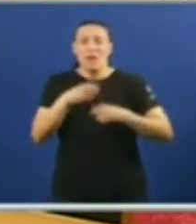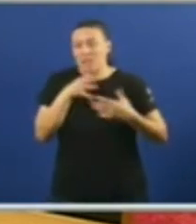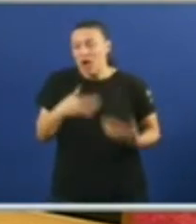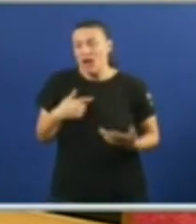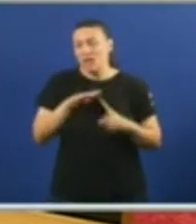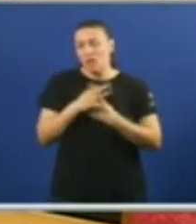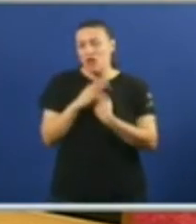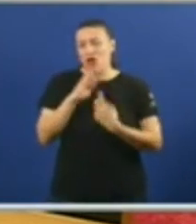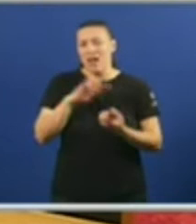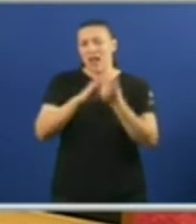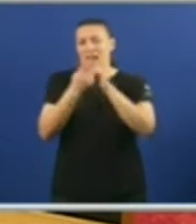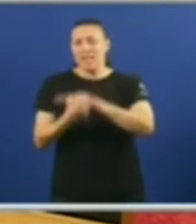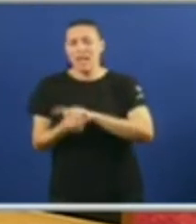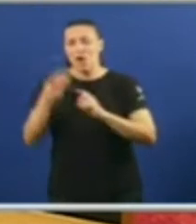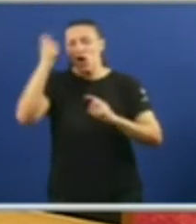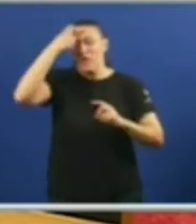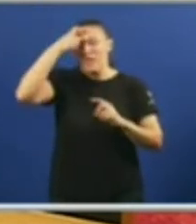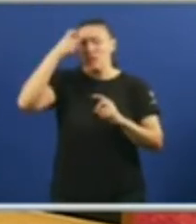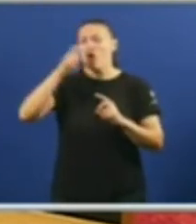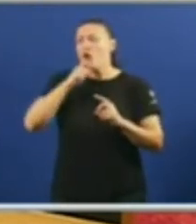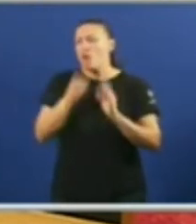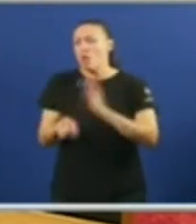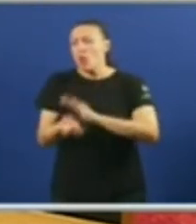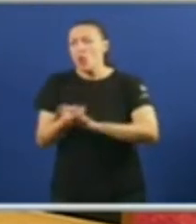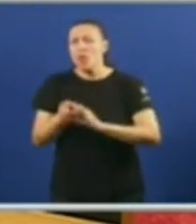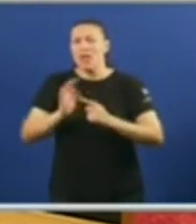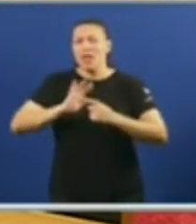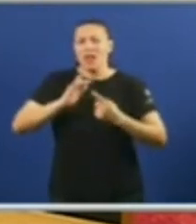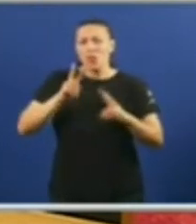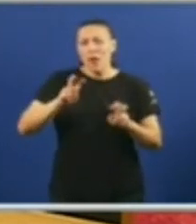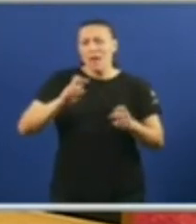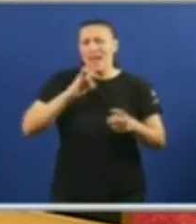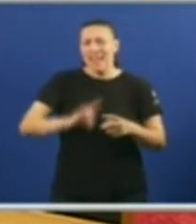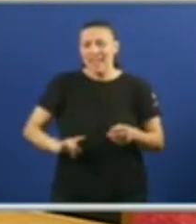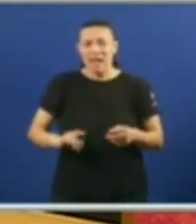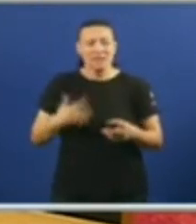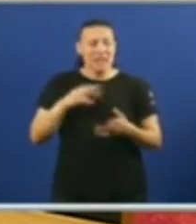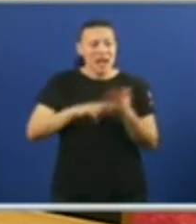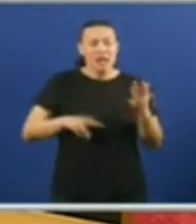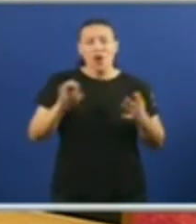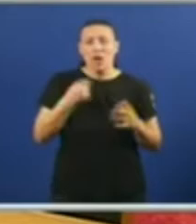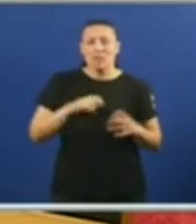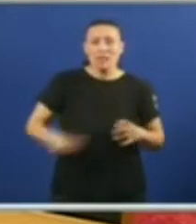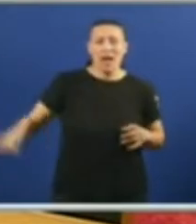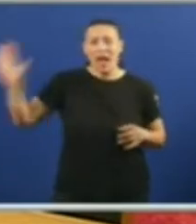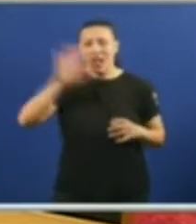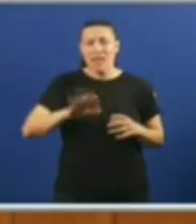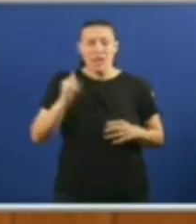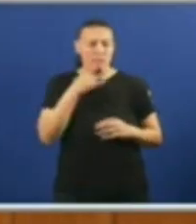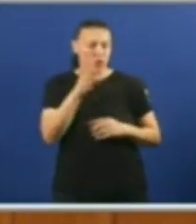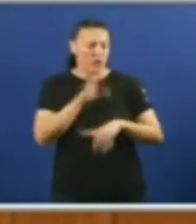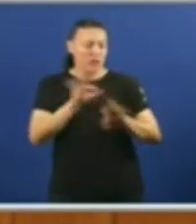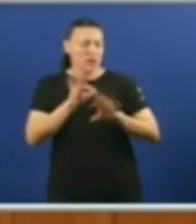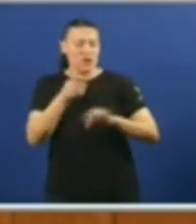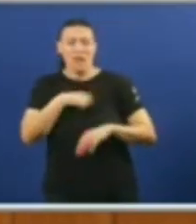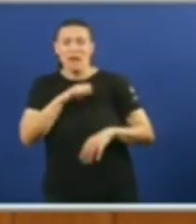cambio de concepción de como se produce a enerxía. En Galicia e en todo o Estado español, por unha decisión do Partido